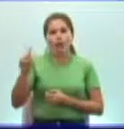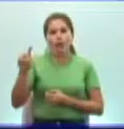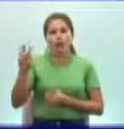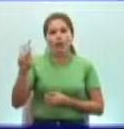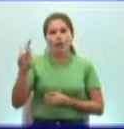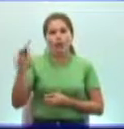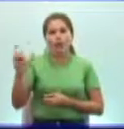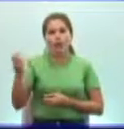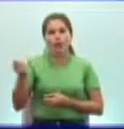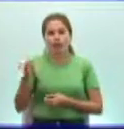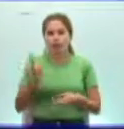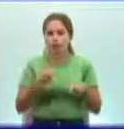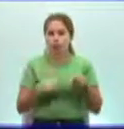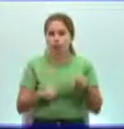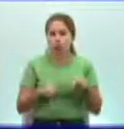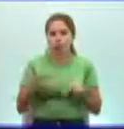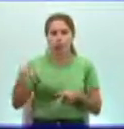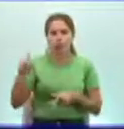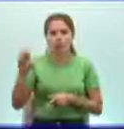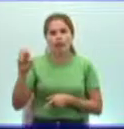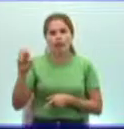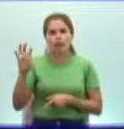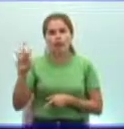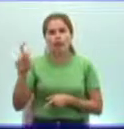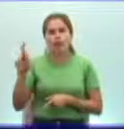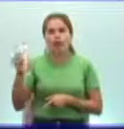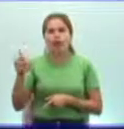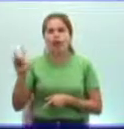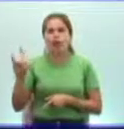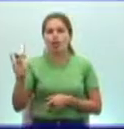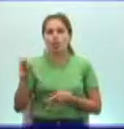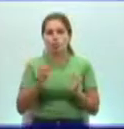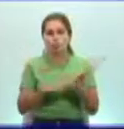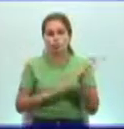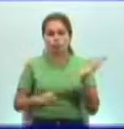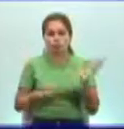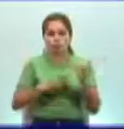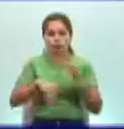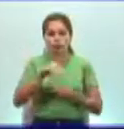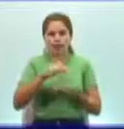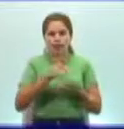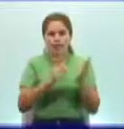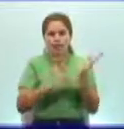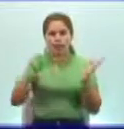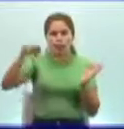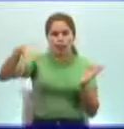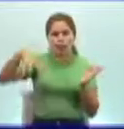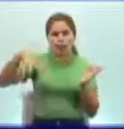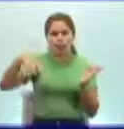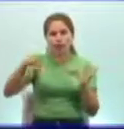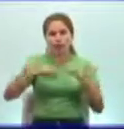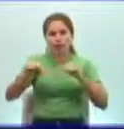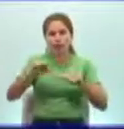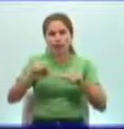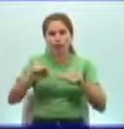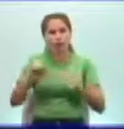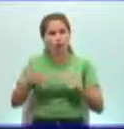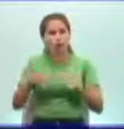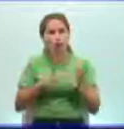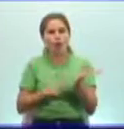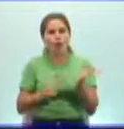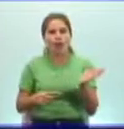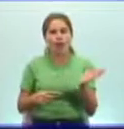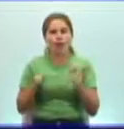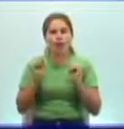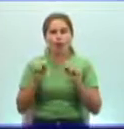un generador eléctrico que nos permita transformar un tipo de energía, ya sea luminosa, química o mecánica, en energía eléctrica. A estos dispositivos